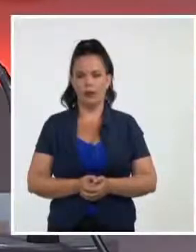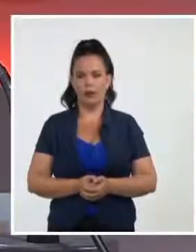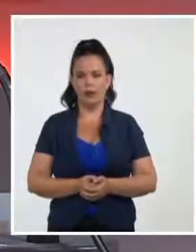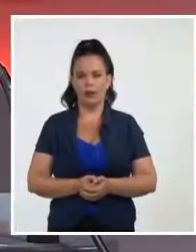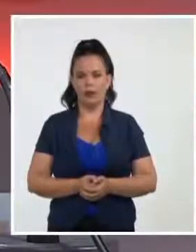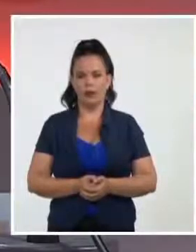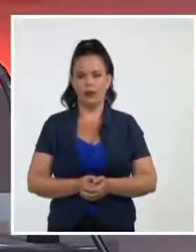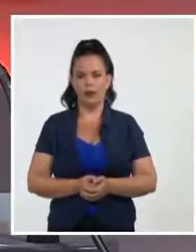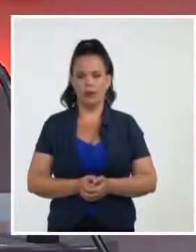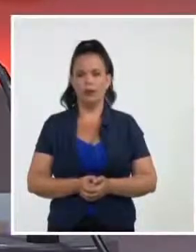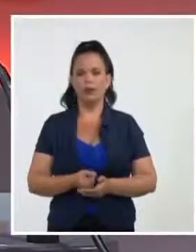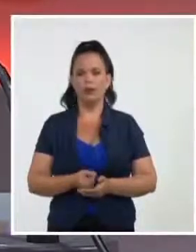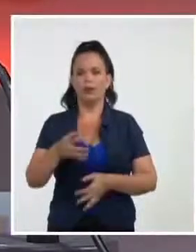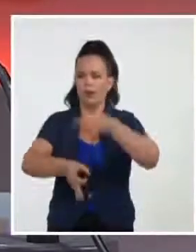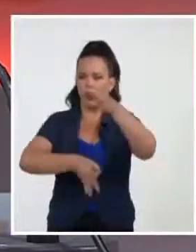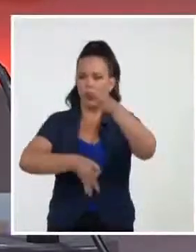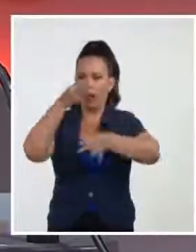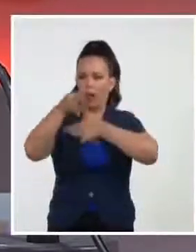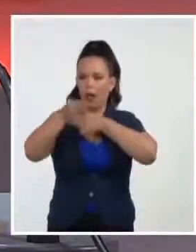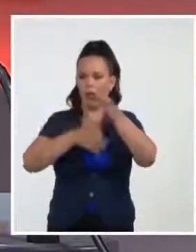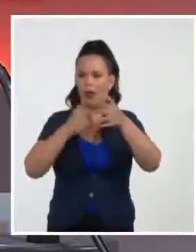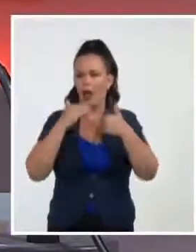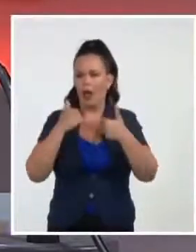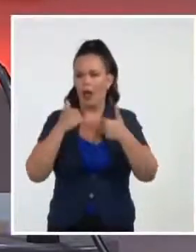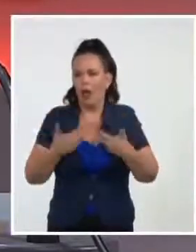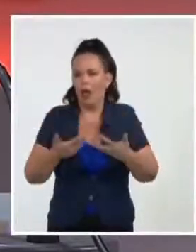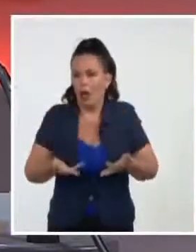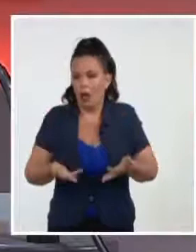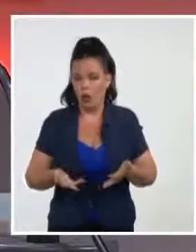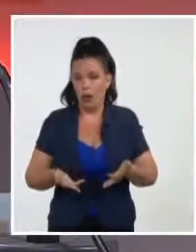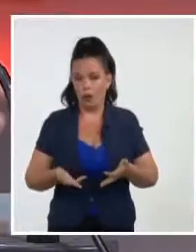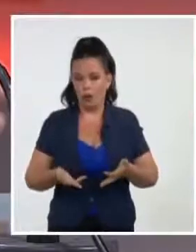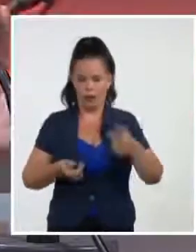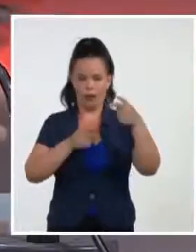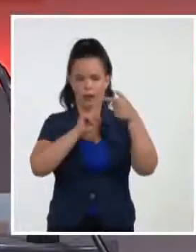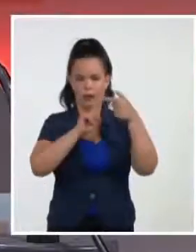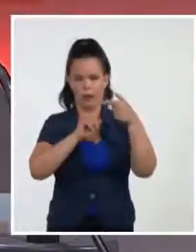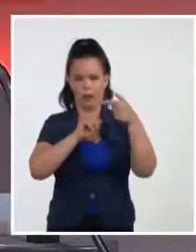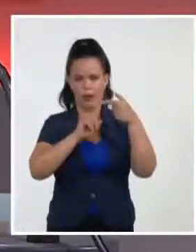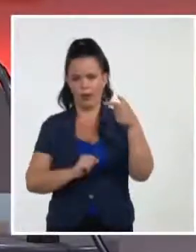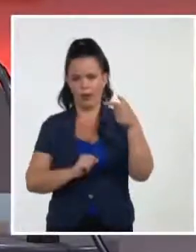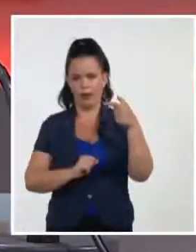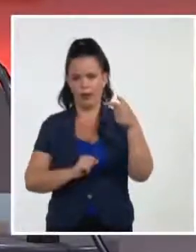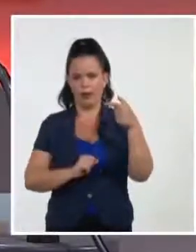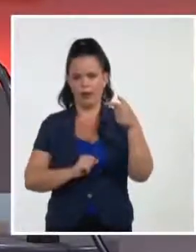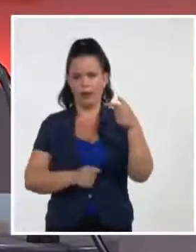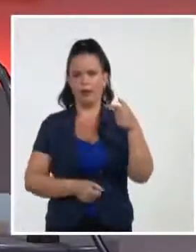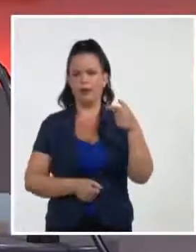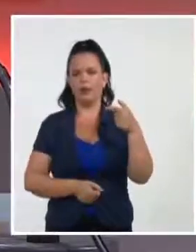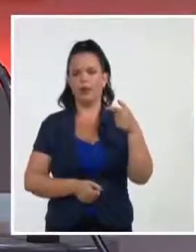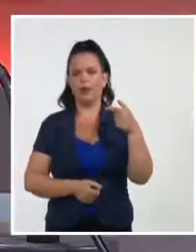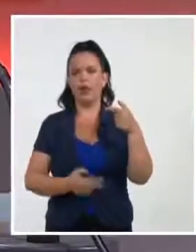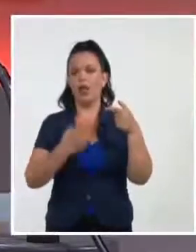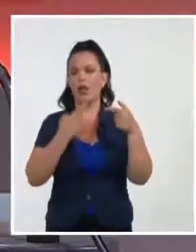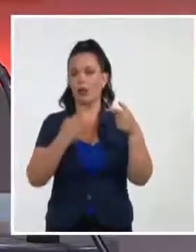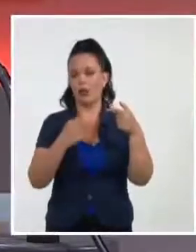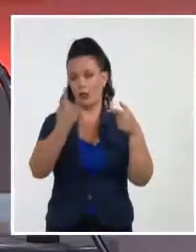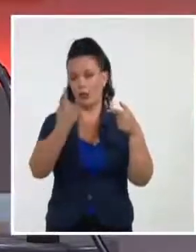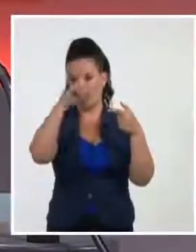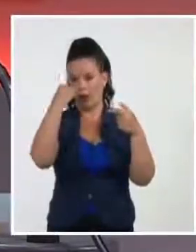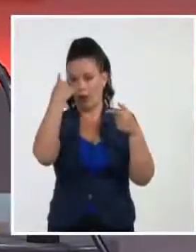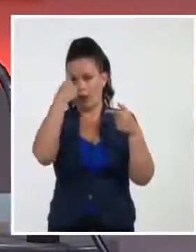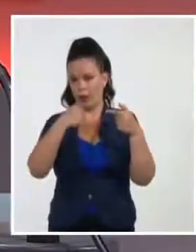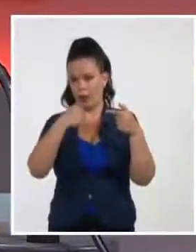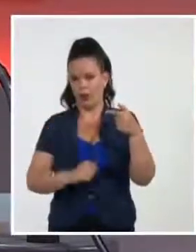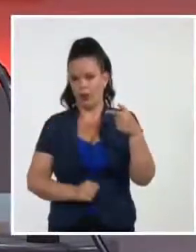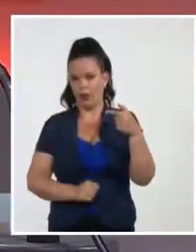darle información a la población. En primer lugar, vamos a tratar de dar una idea, de responder esta primera pregunta que me haces, de dar una idea